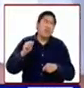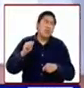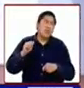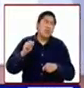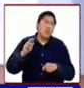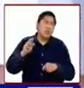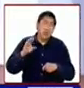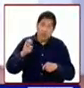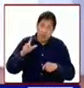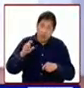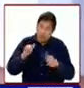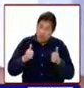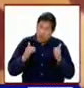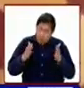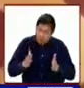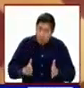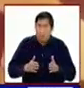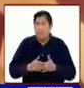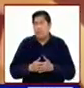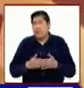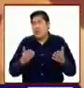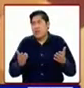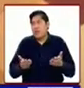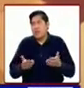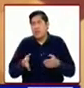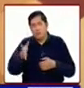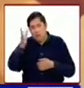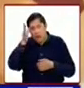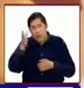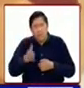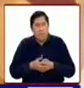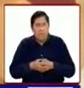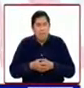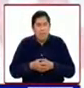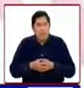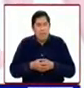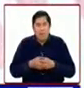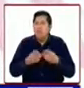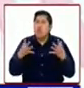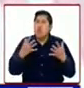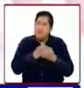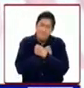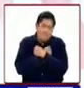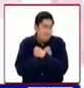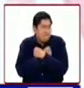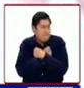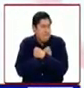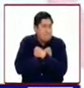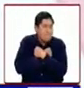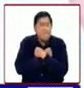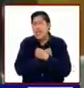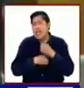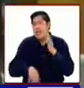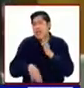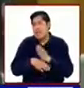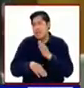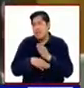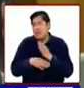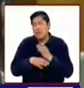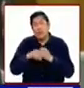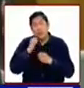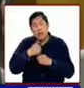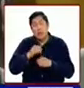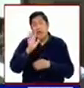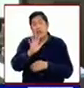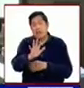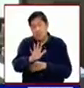jugaba, selección, entonces, padre... Padre muy amante del fútbol, ¿no? Y el entierro